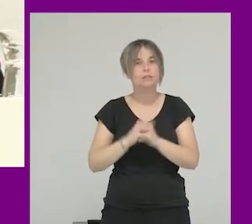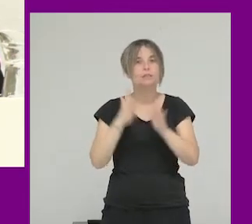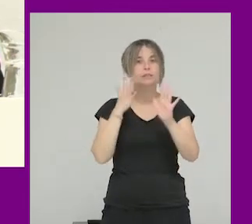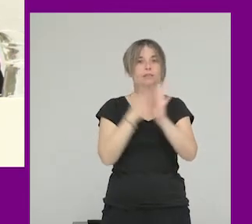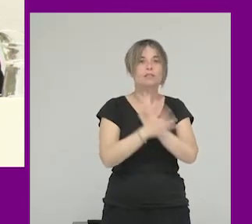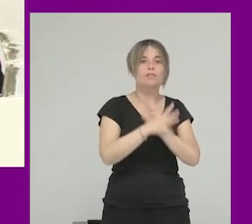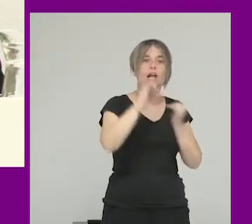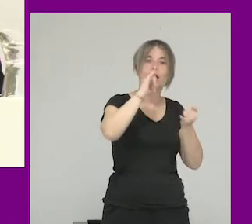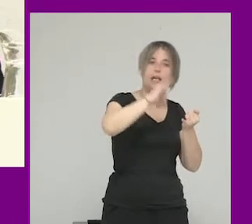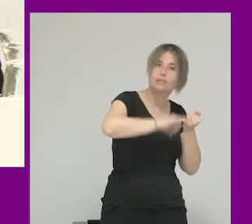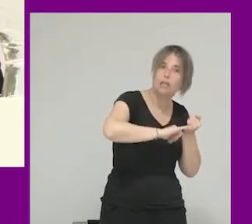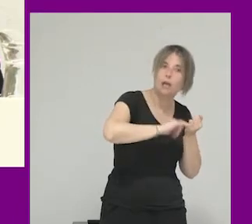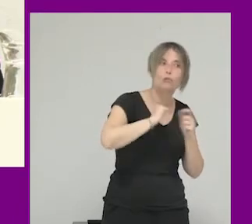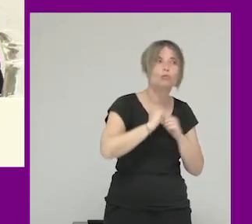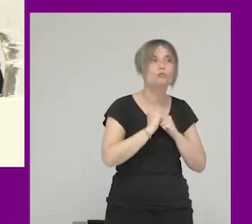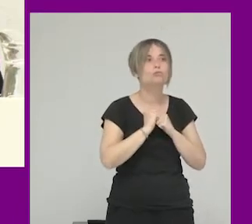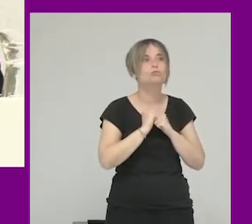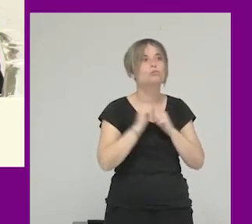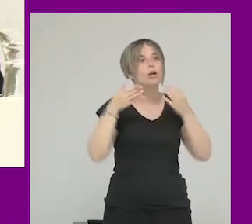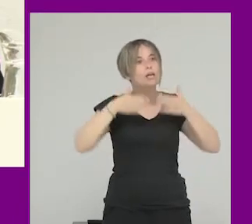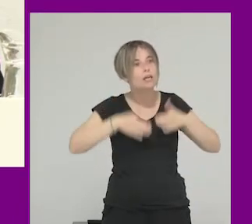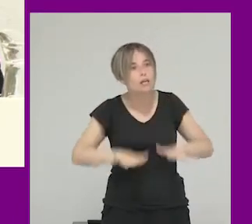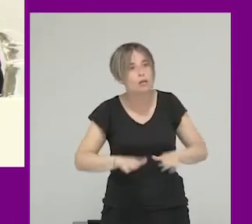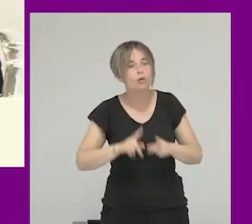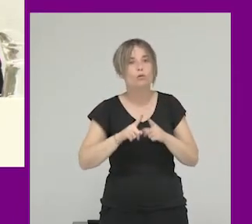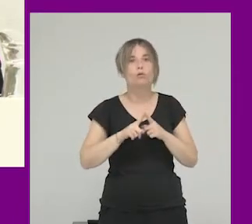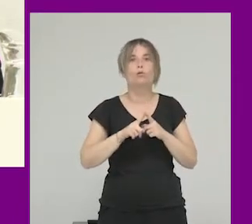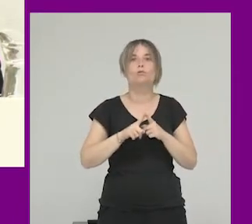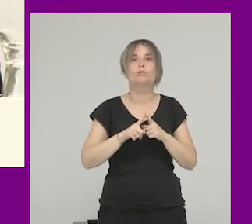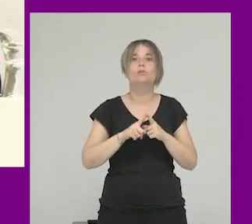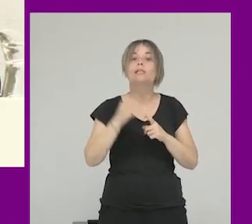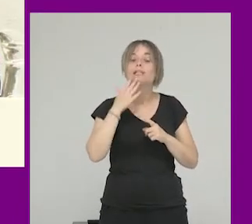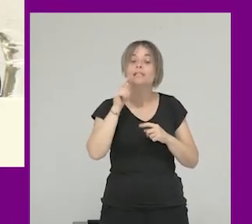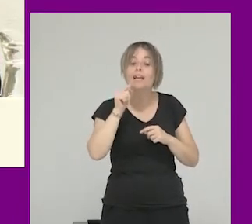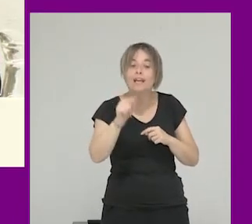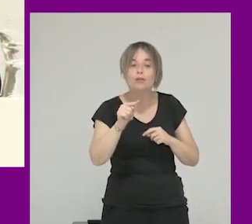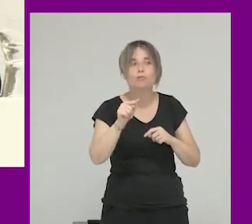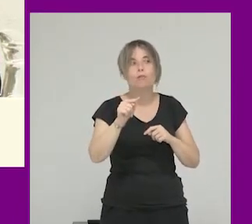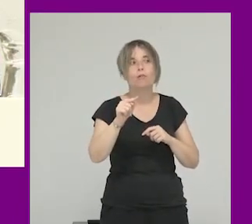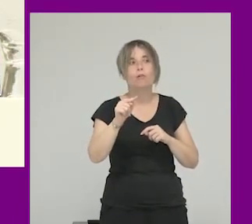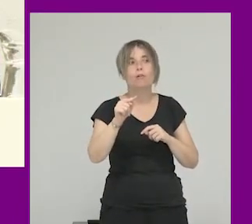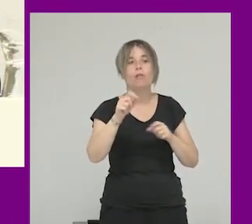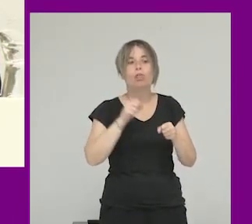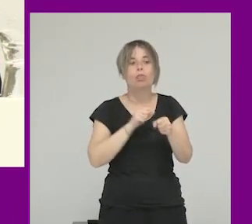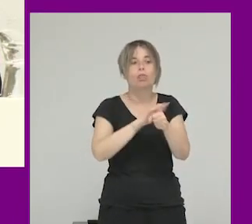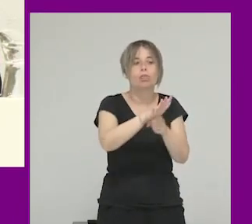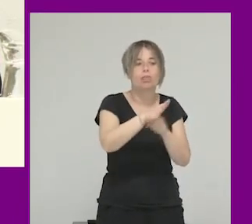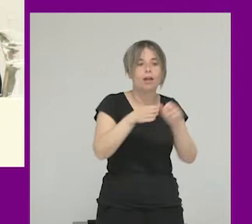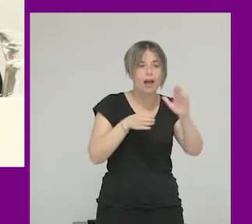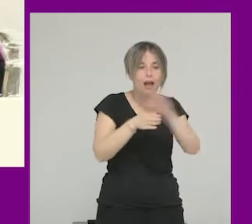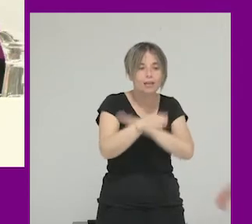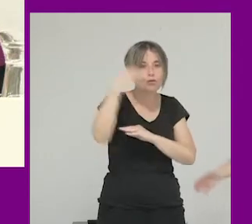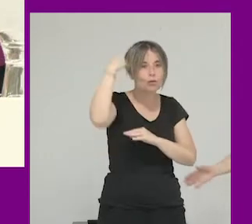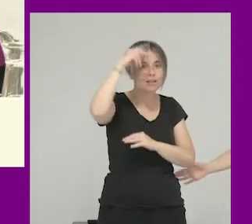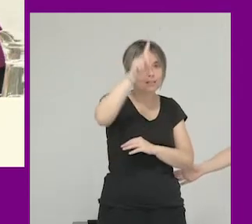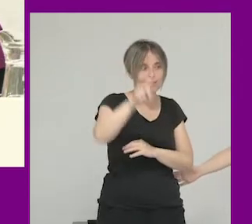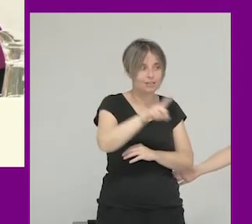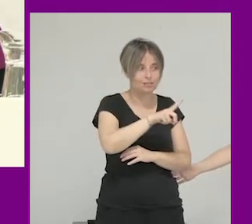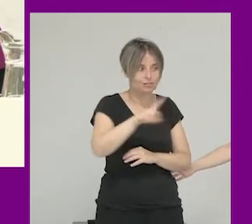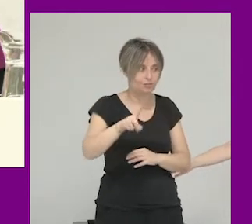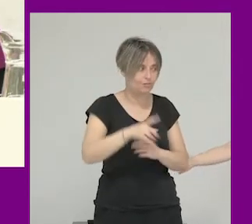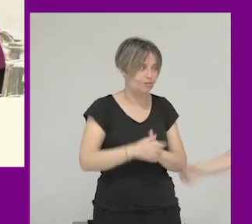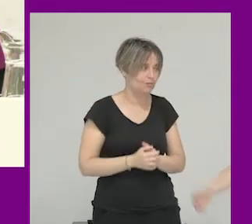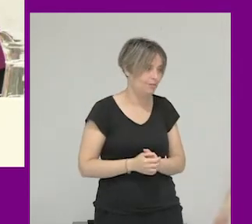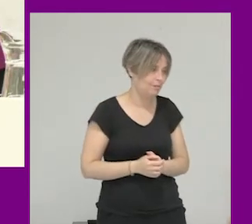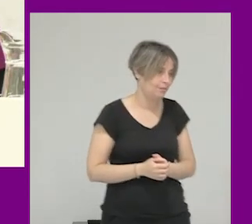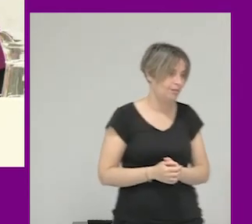estaban casados, tenían hijos, si eso condicionaba el acceso o no a la cátedra. Pues bueno,